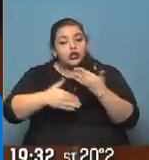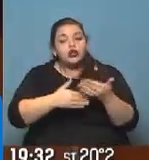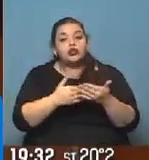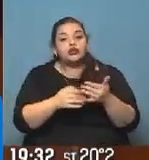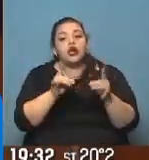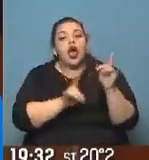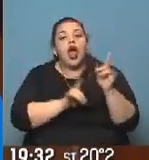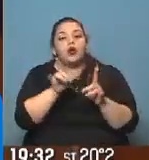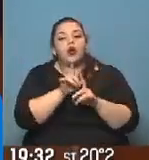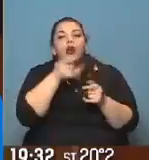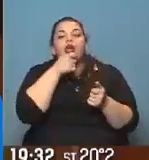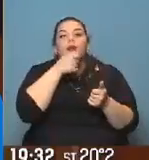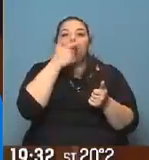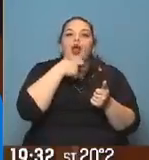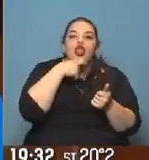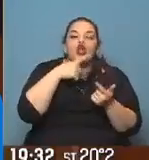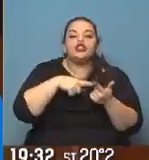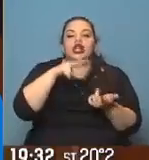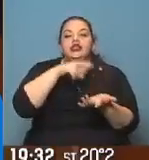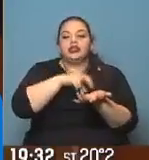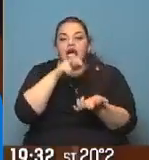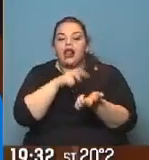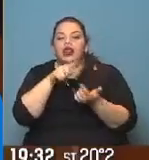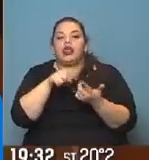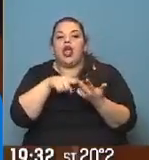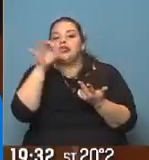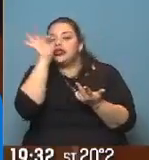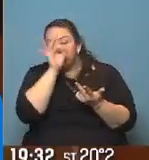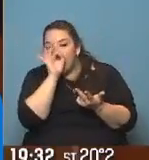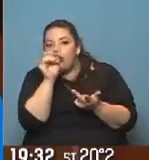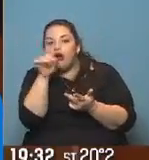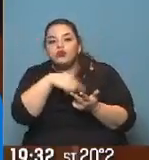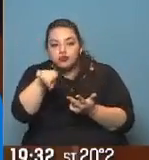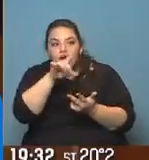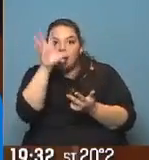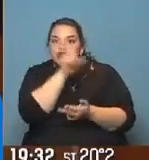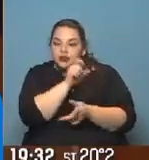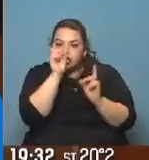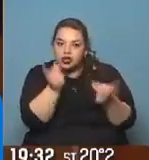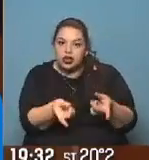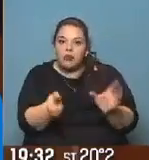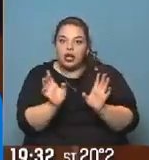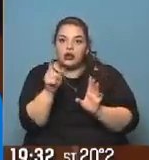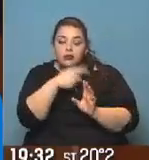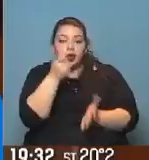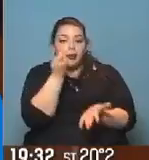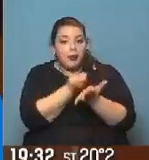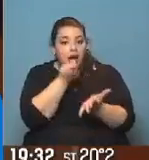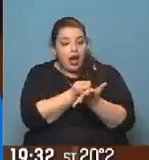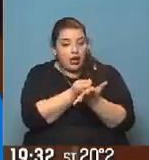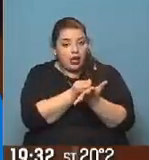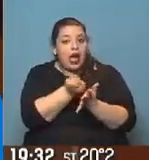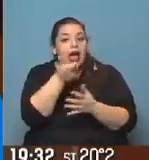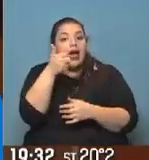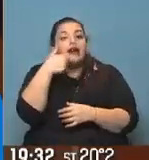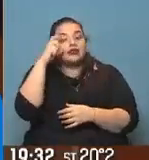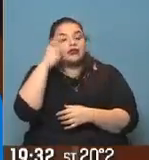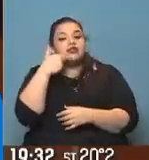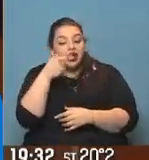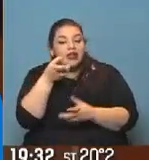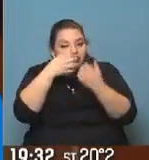del interior, Mendoza, Salta, Chaco, aceptaron este criterio y lo estaban pagando. ANSES empezó a apelar a algunos de